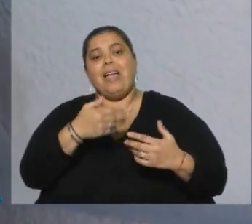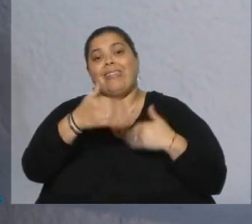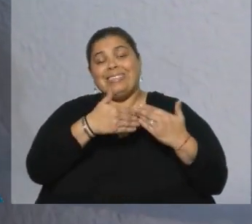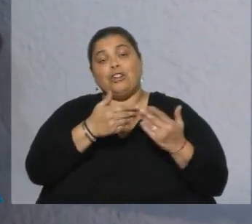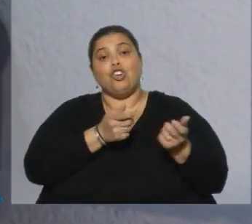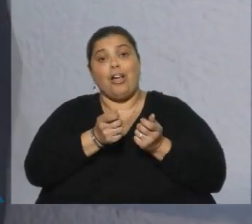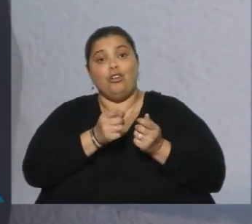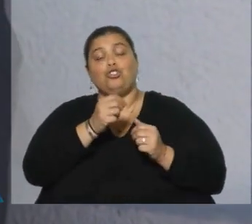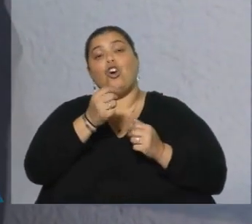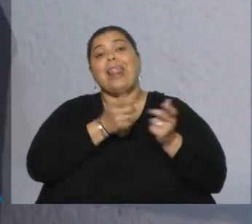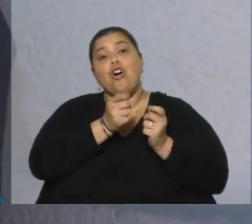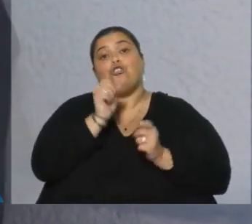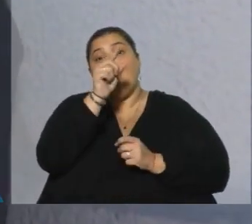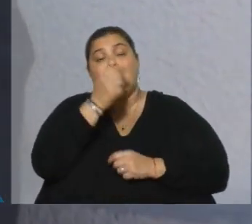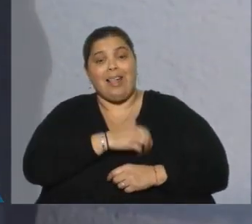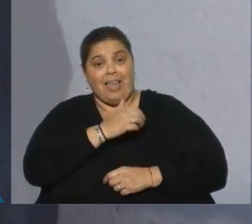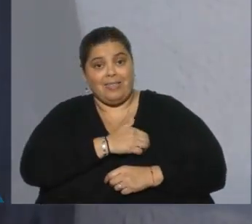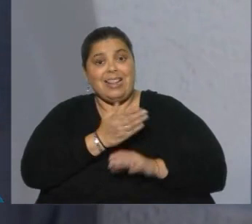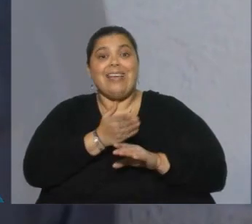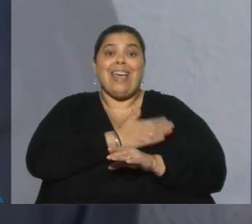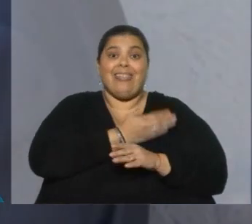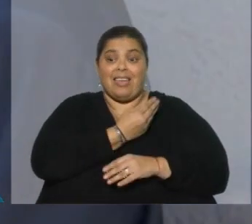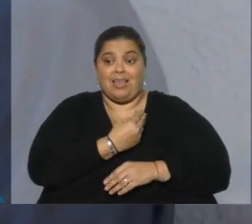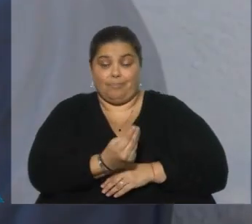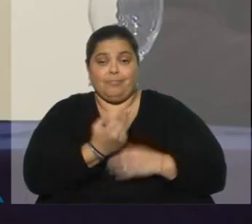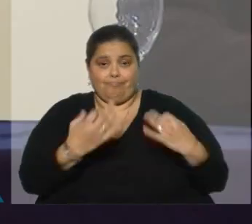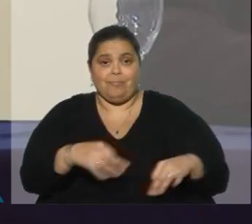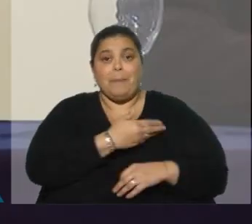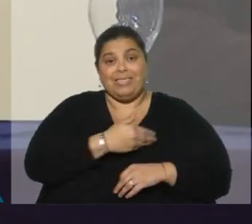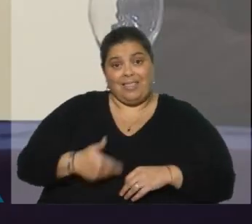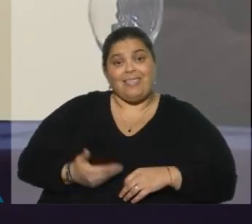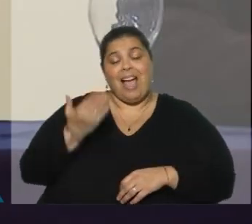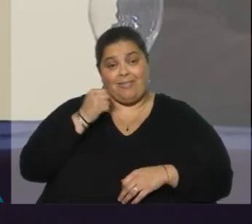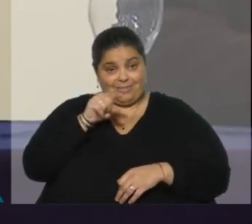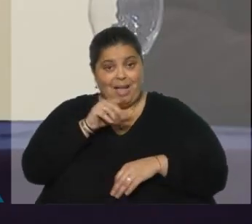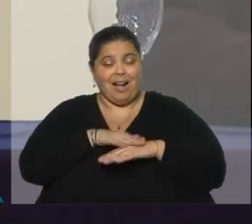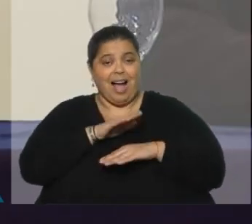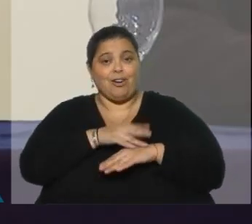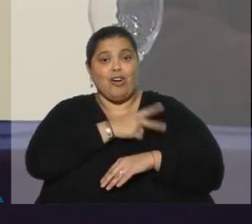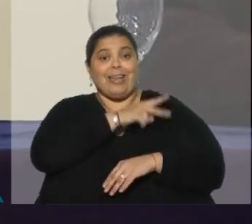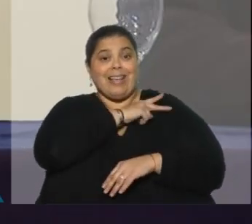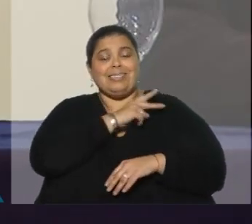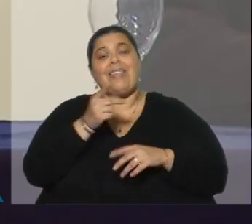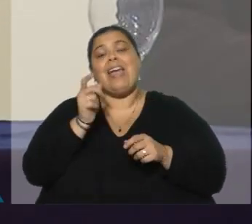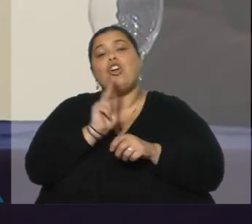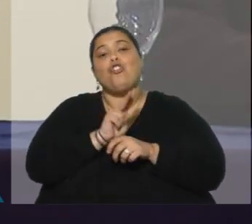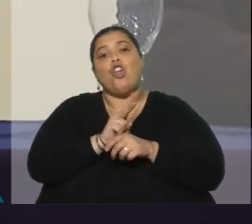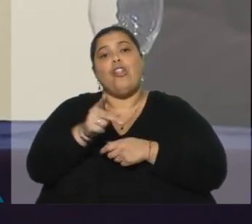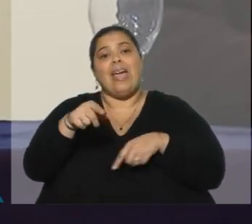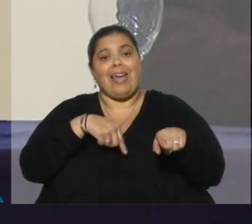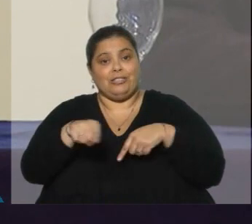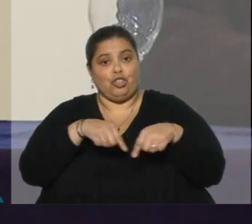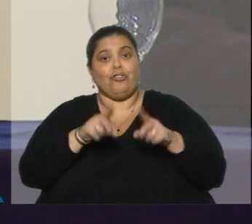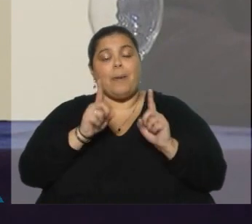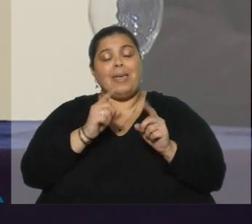Desarrollo de Negocios con Argentina y, antes de asumir la presidencia de la compañía, estuvo a cargo de la gerencia de control de gestión. También trabajó en